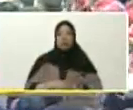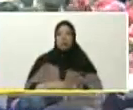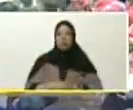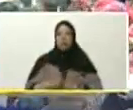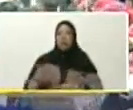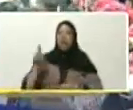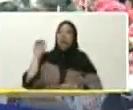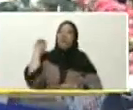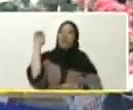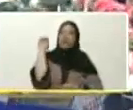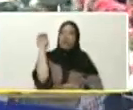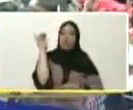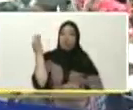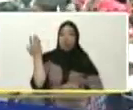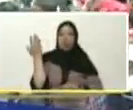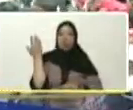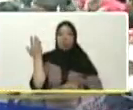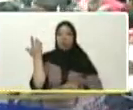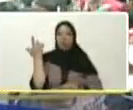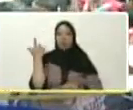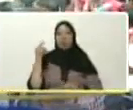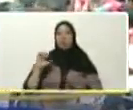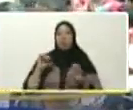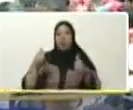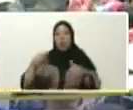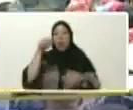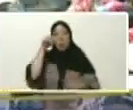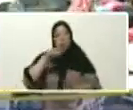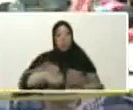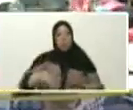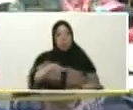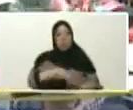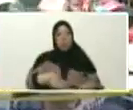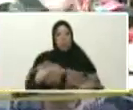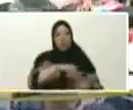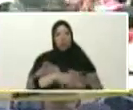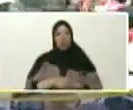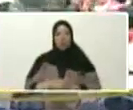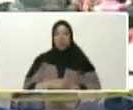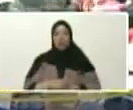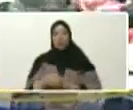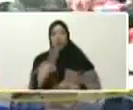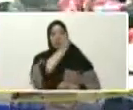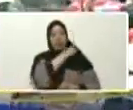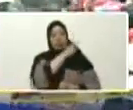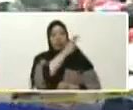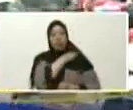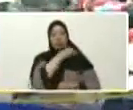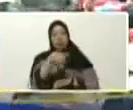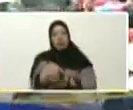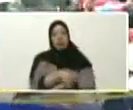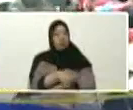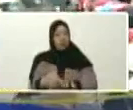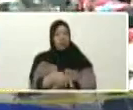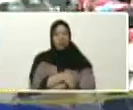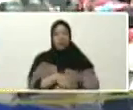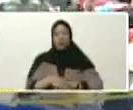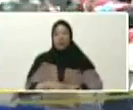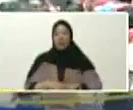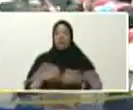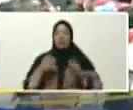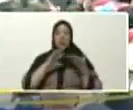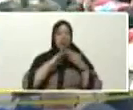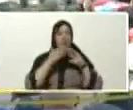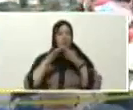por venir es que las bases populares, los jefes y jefas de calle,